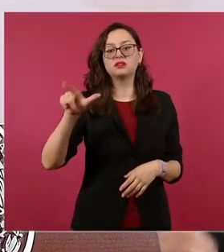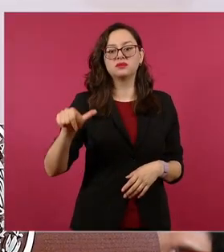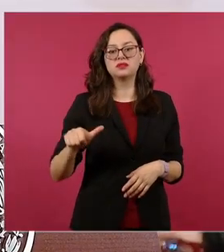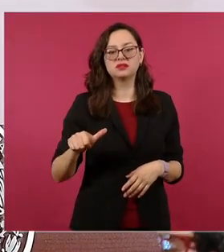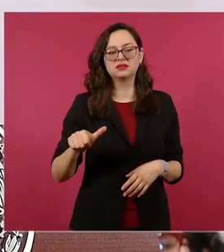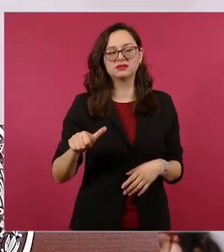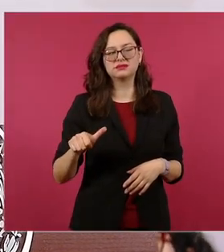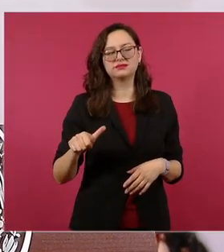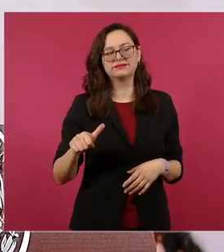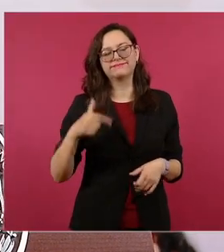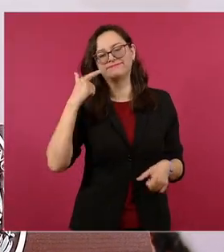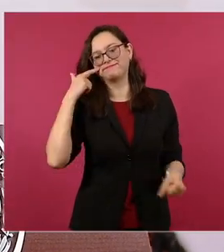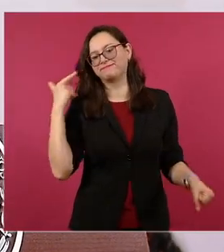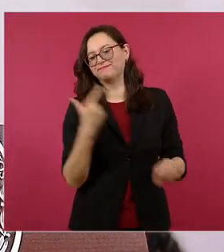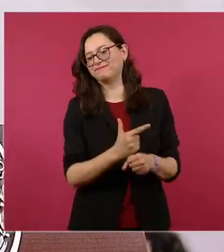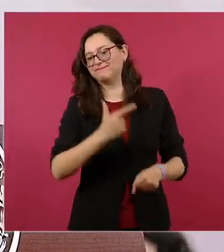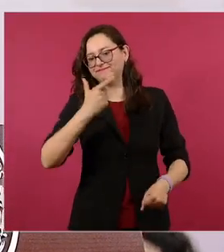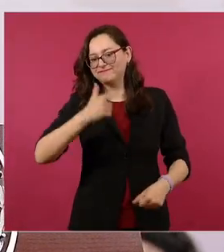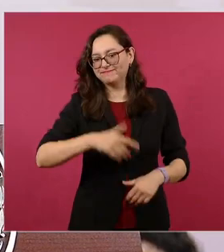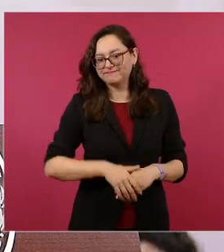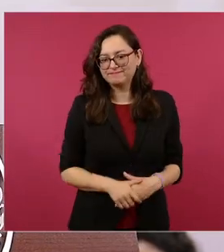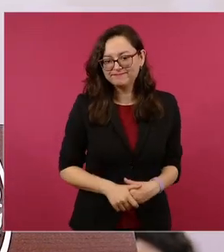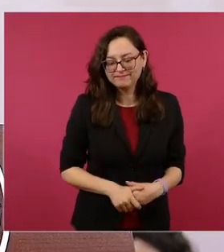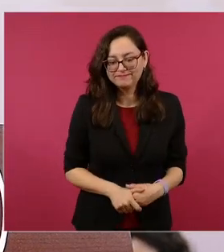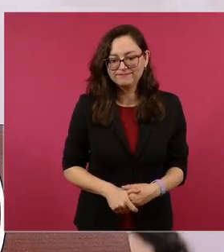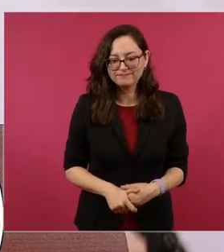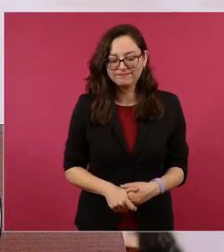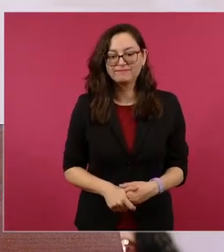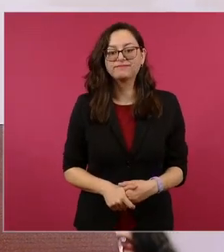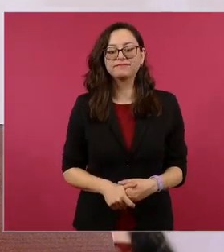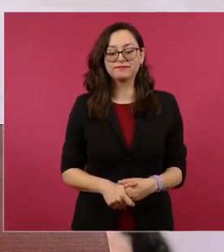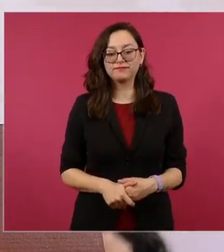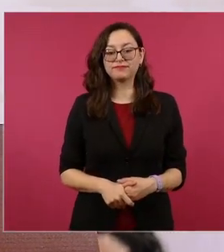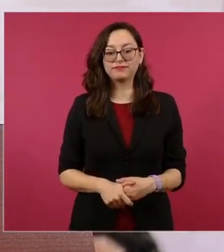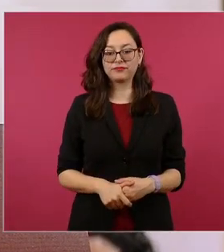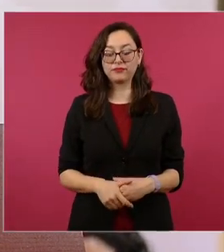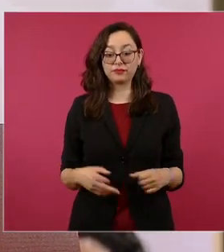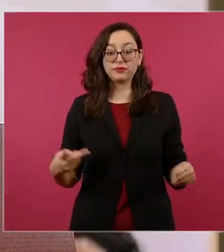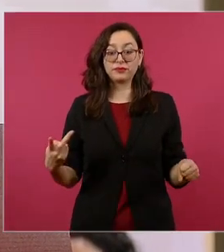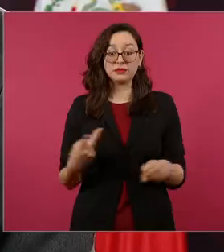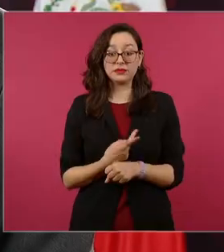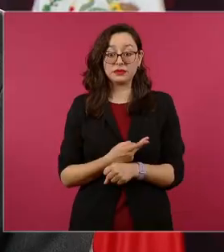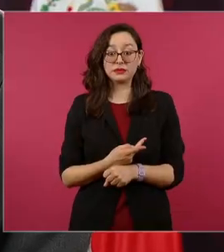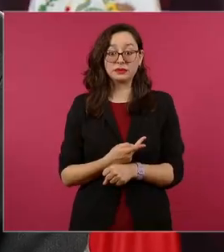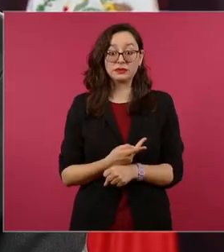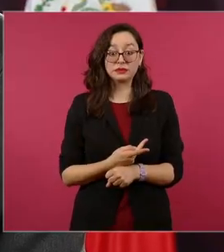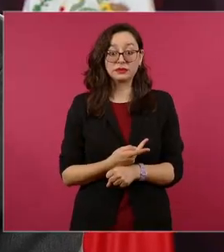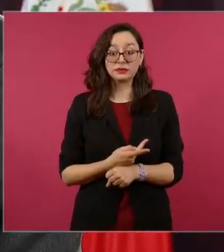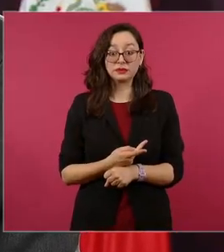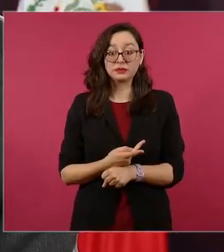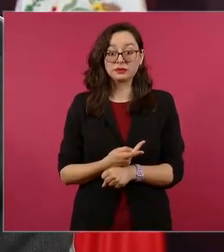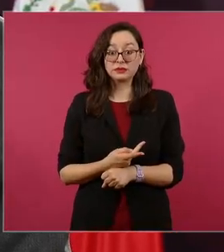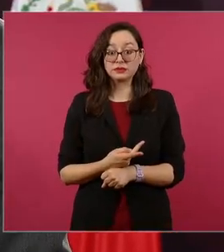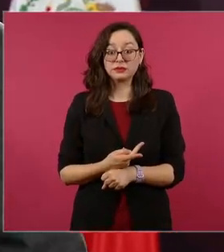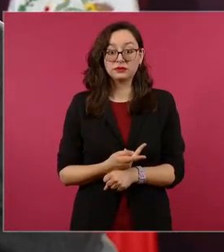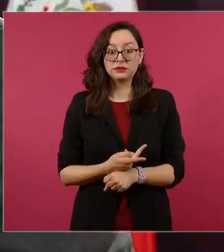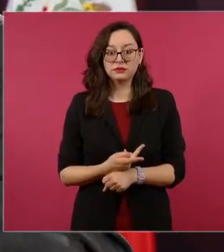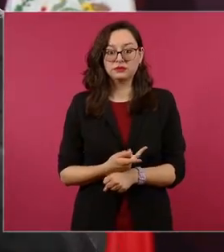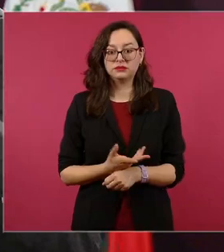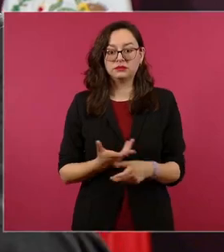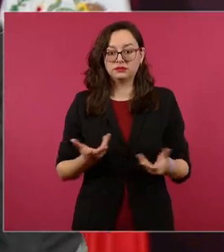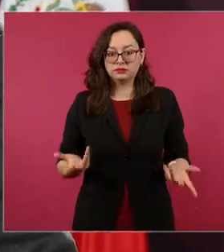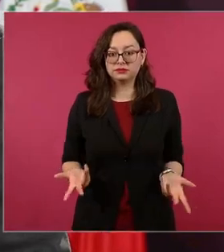empieza a consolidarse un movimiento que venía de tiempo atrás y que